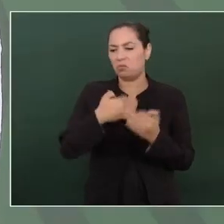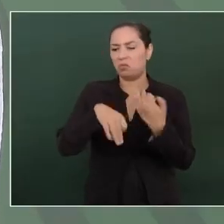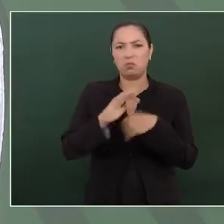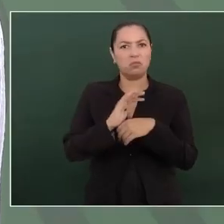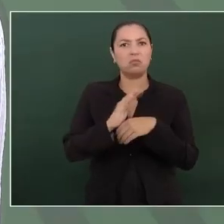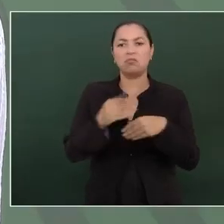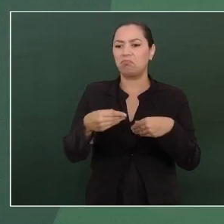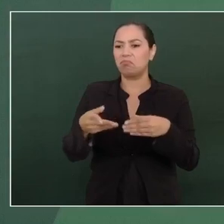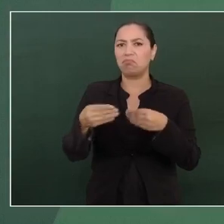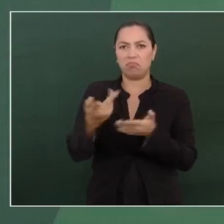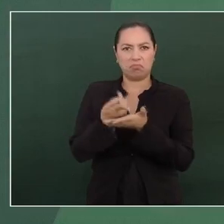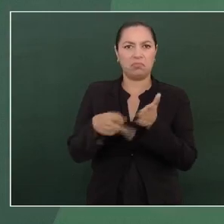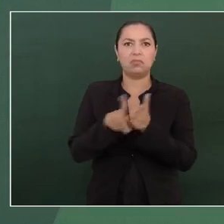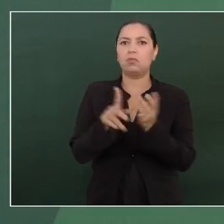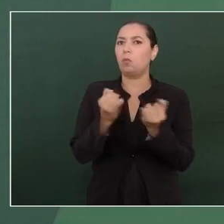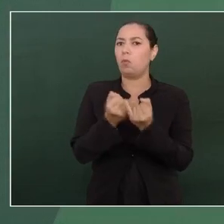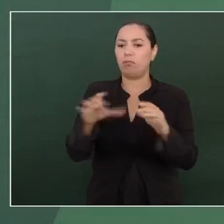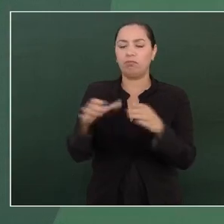salud.